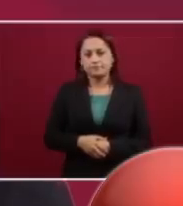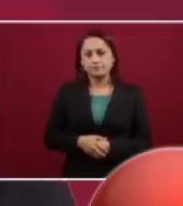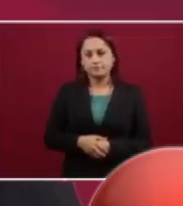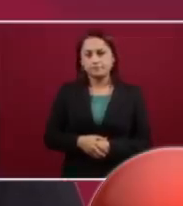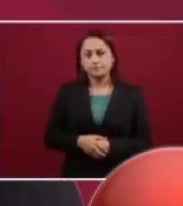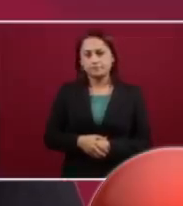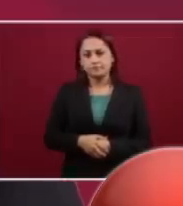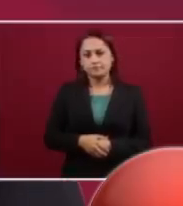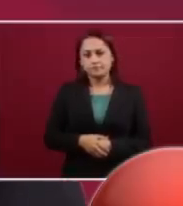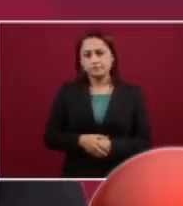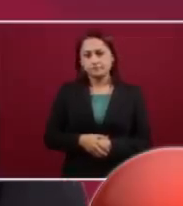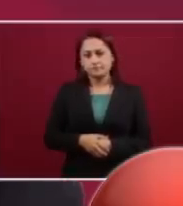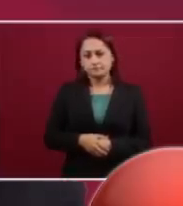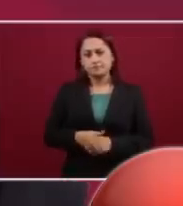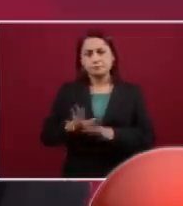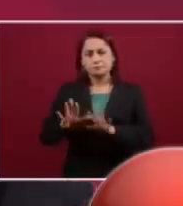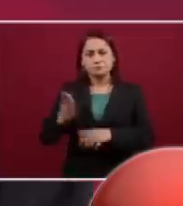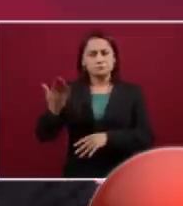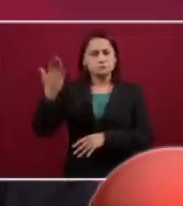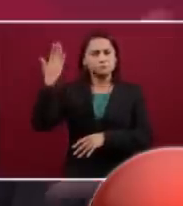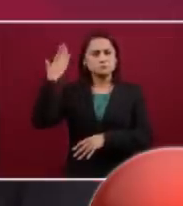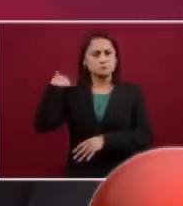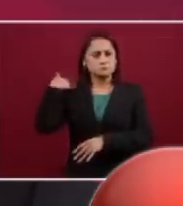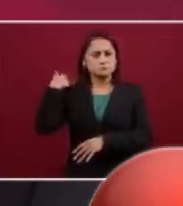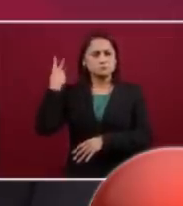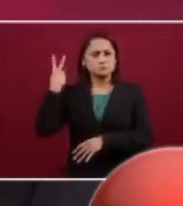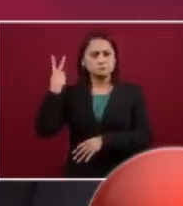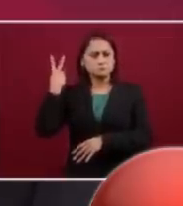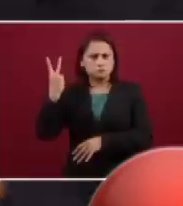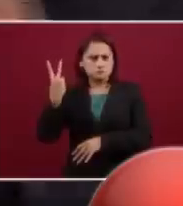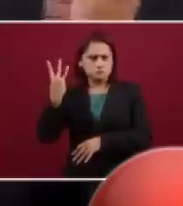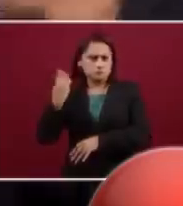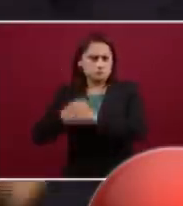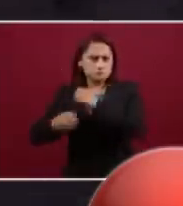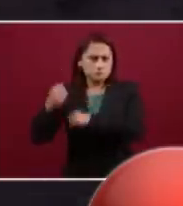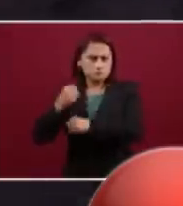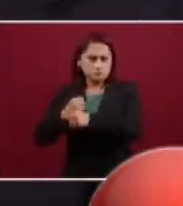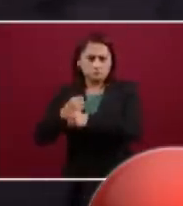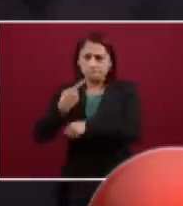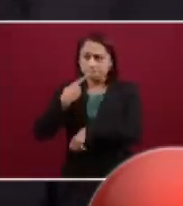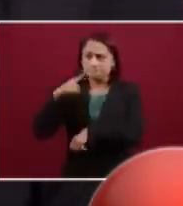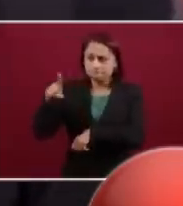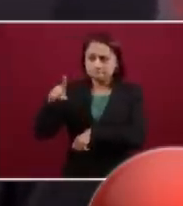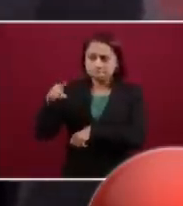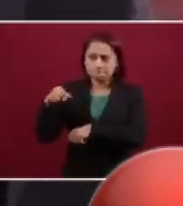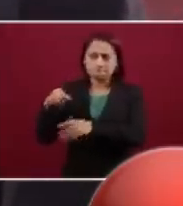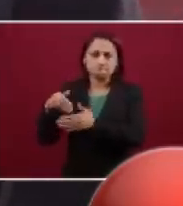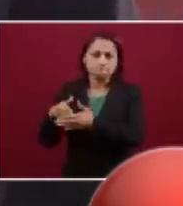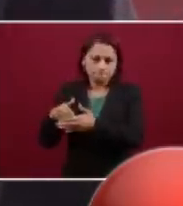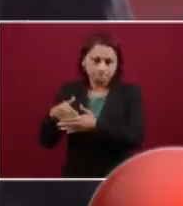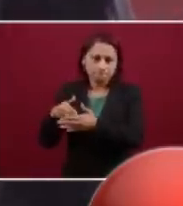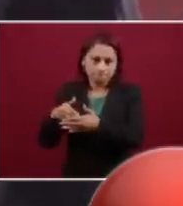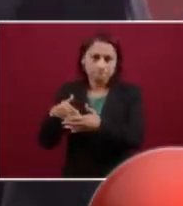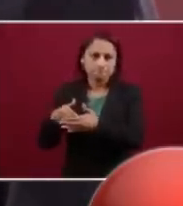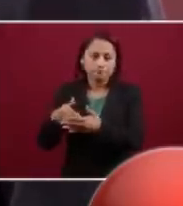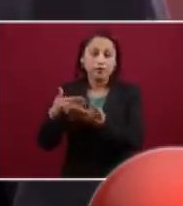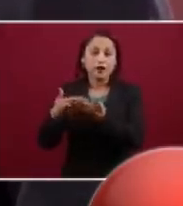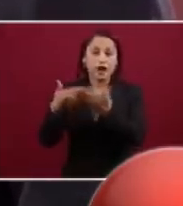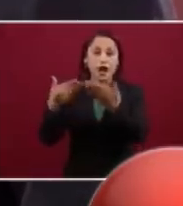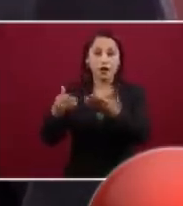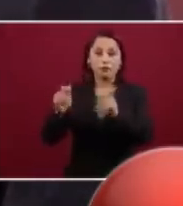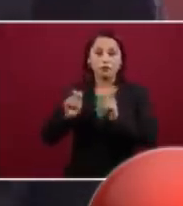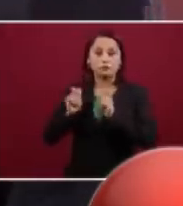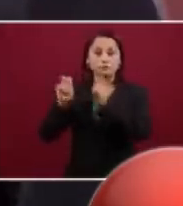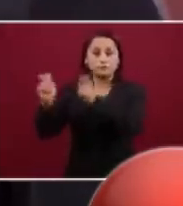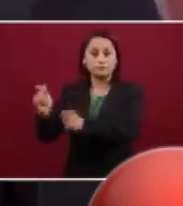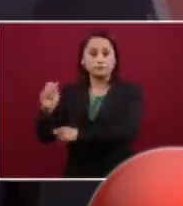estaba detenida o se reactivó y llegó a la Fiscalía General